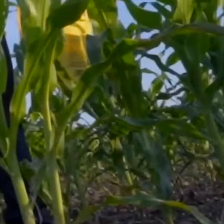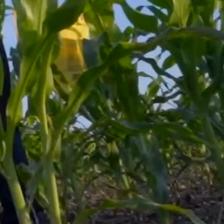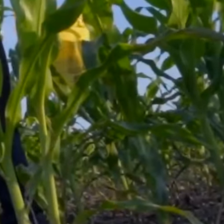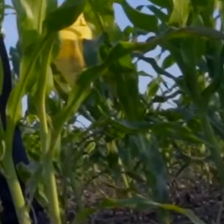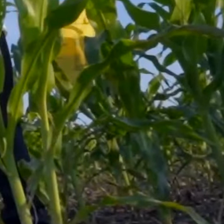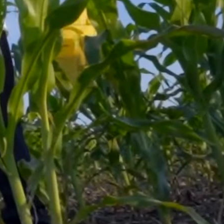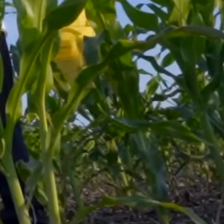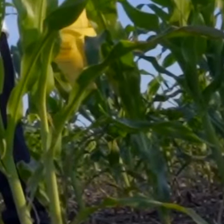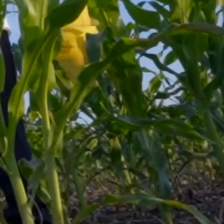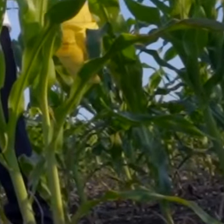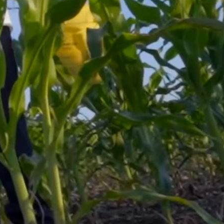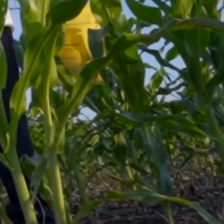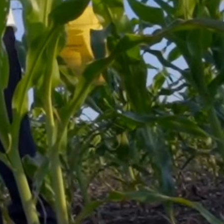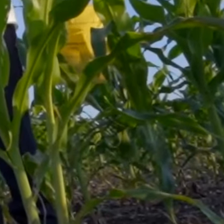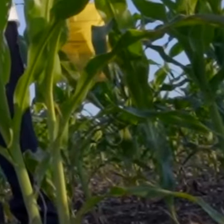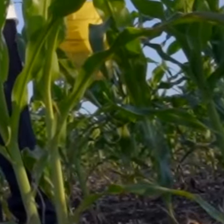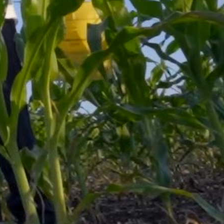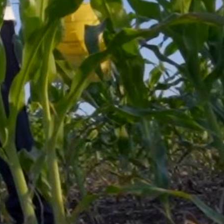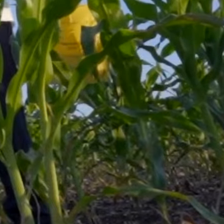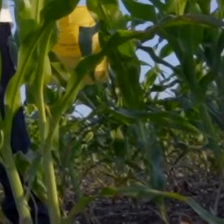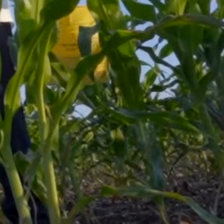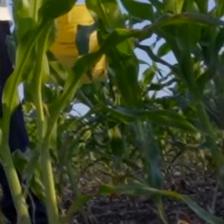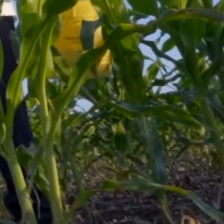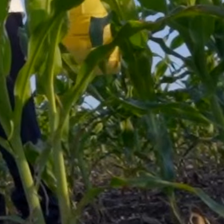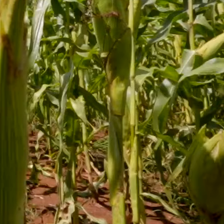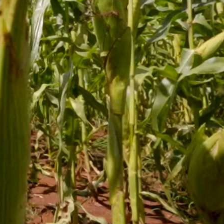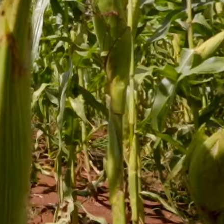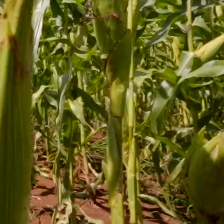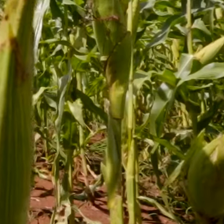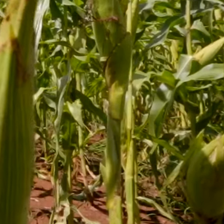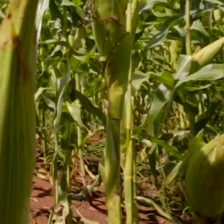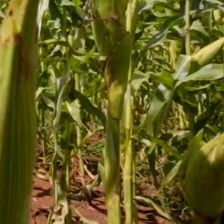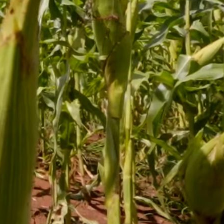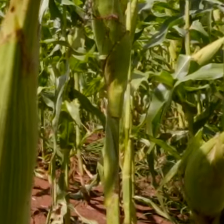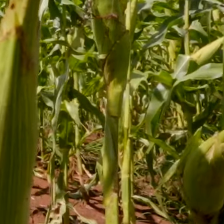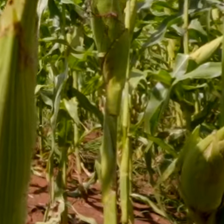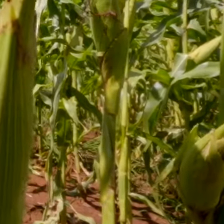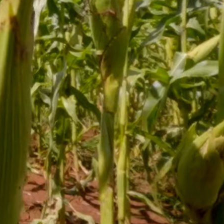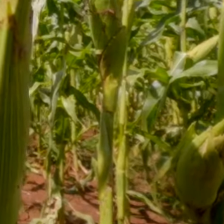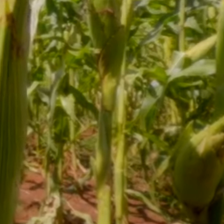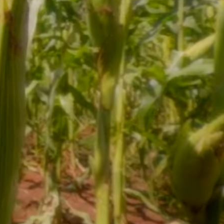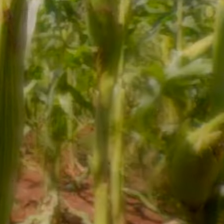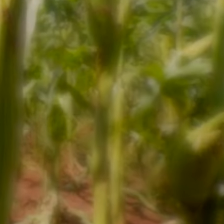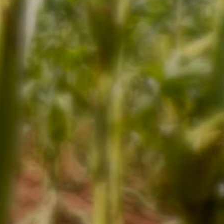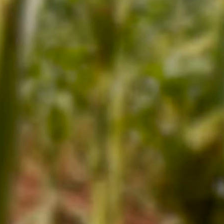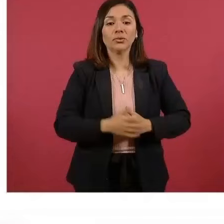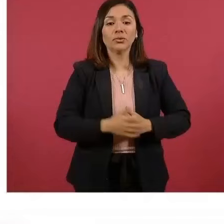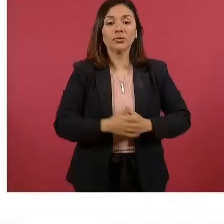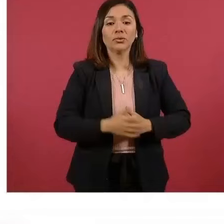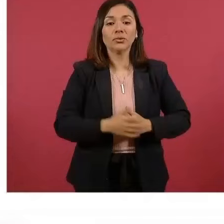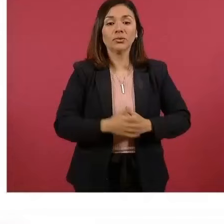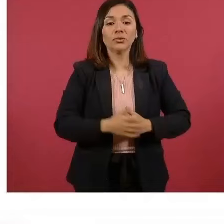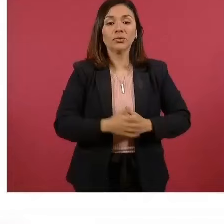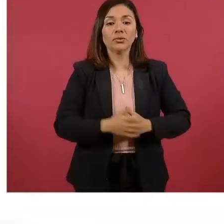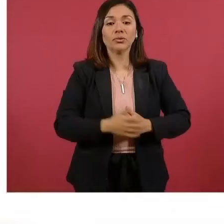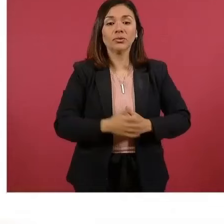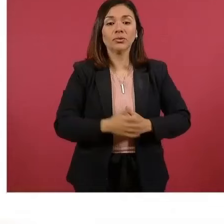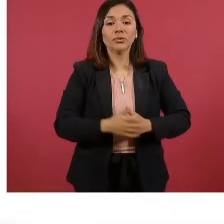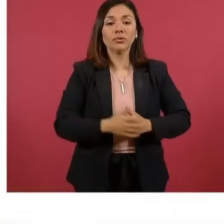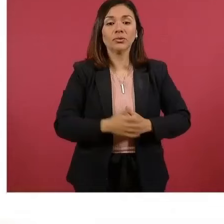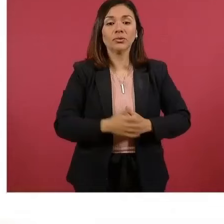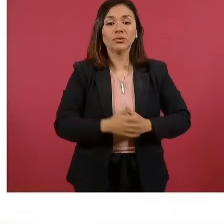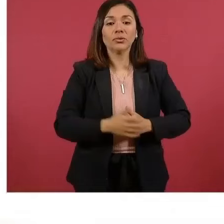de pesos. En el caso del programa de fertilizantes, desde el 2019 a 2024 se han invertido